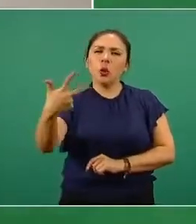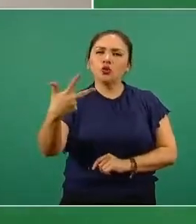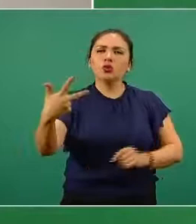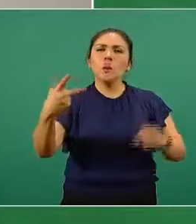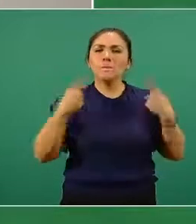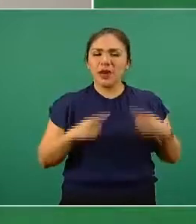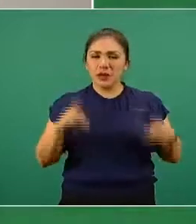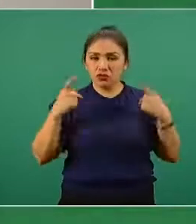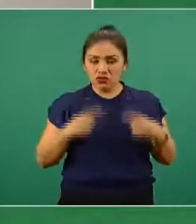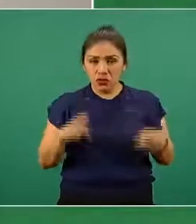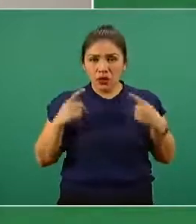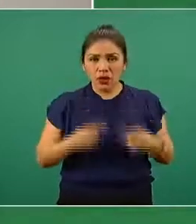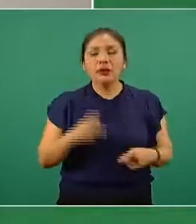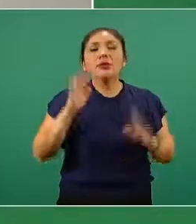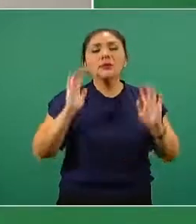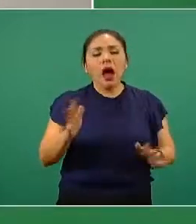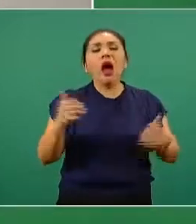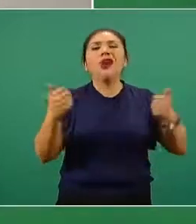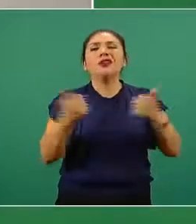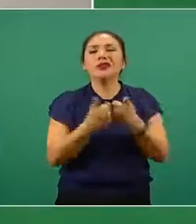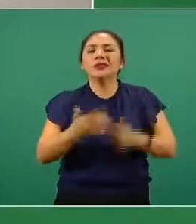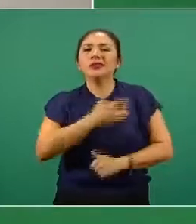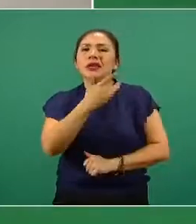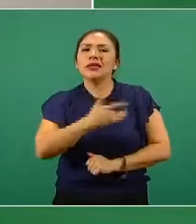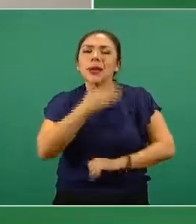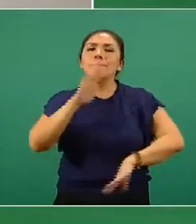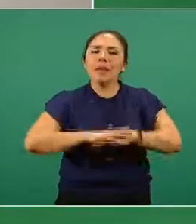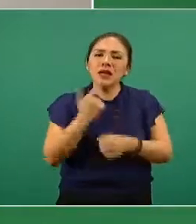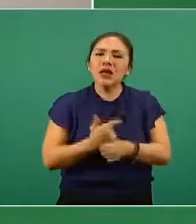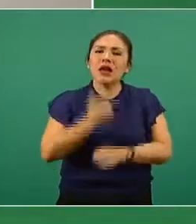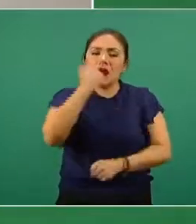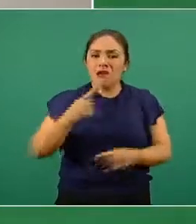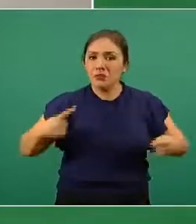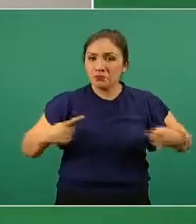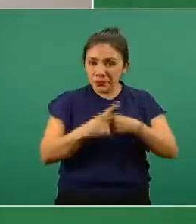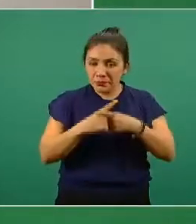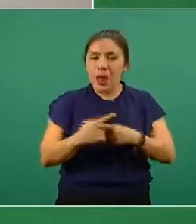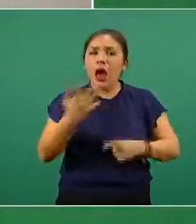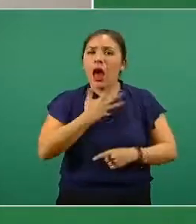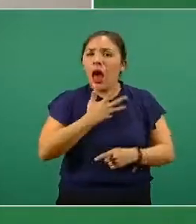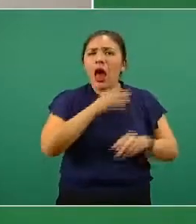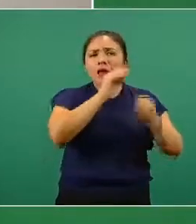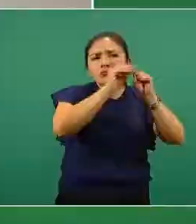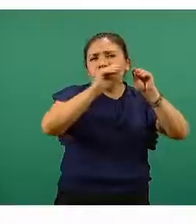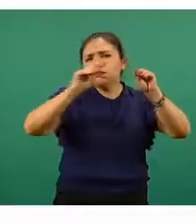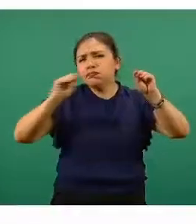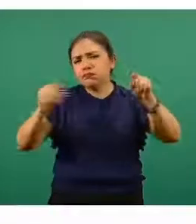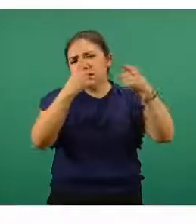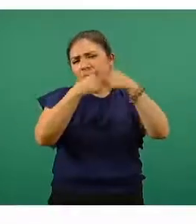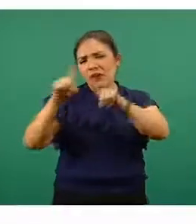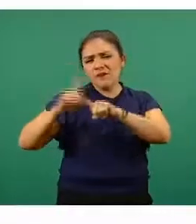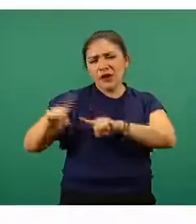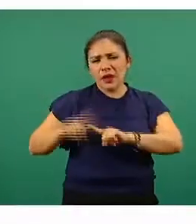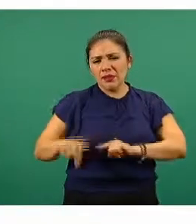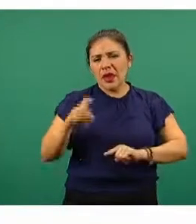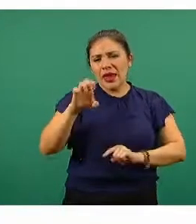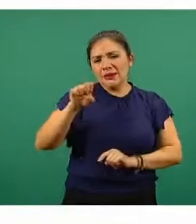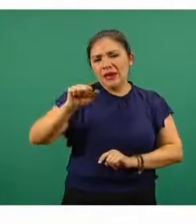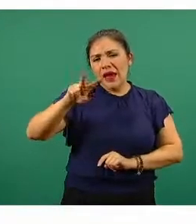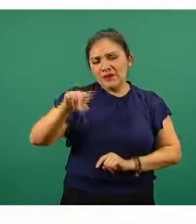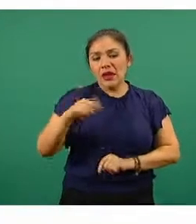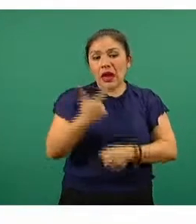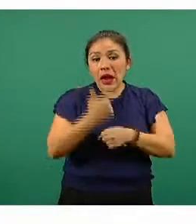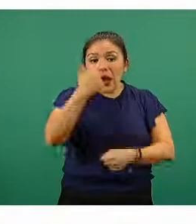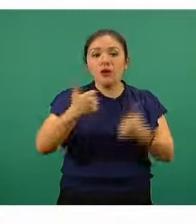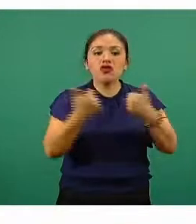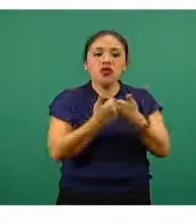288 personas, han presentado un caso grave. Se distribuyen estos ESAVIS